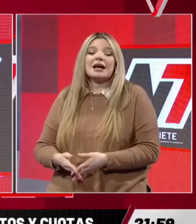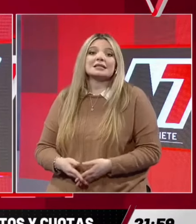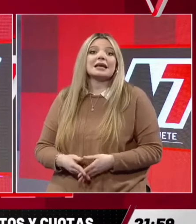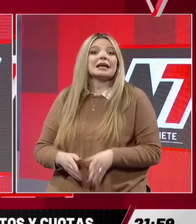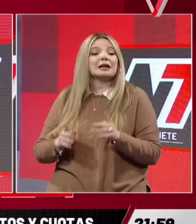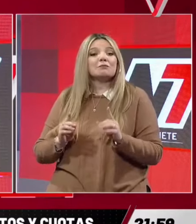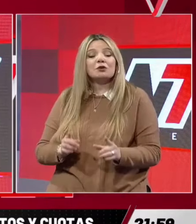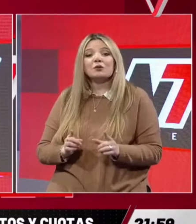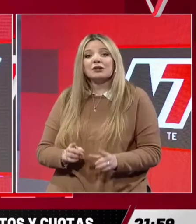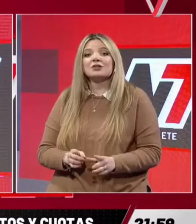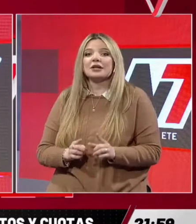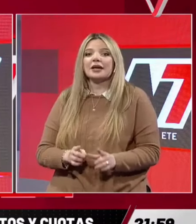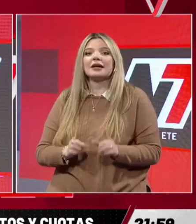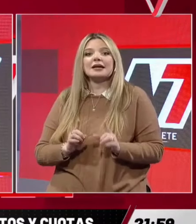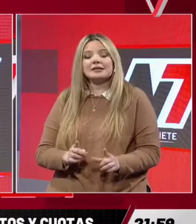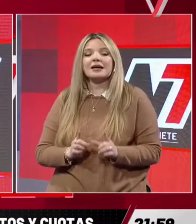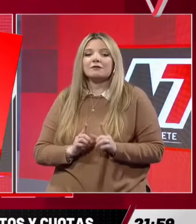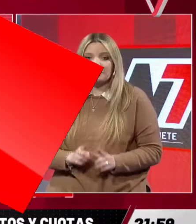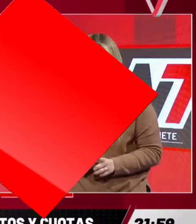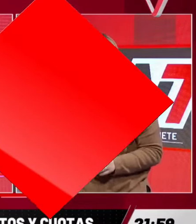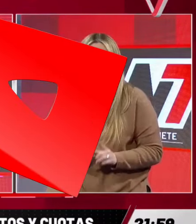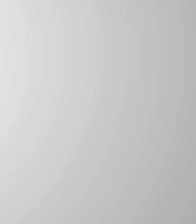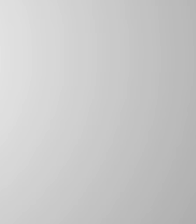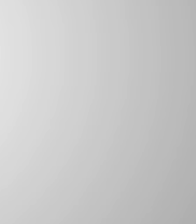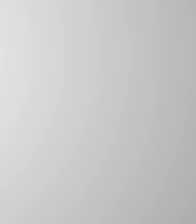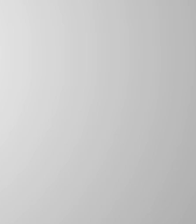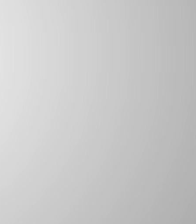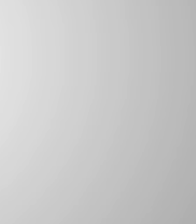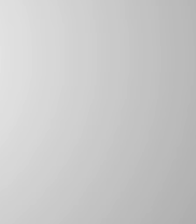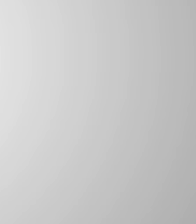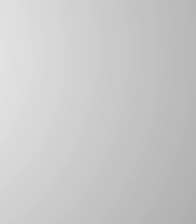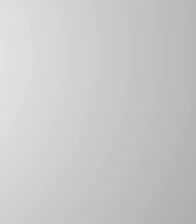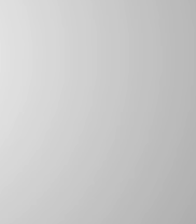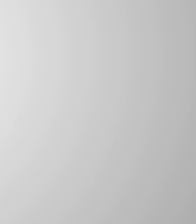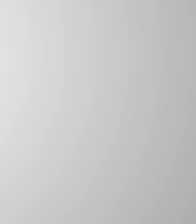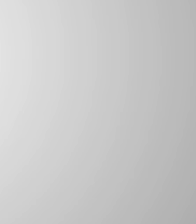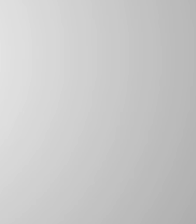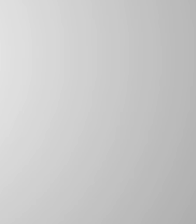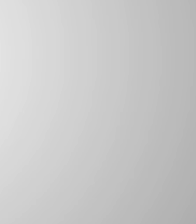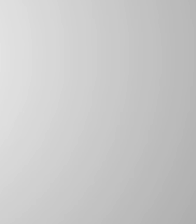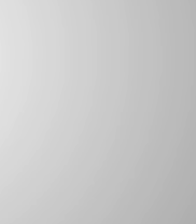descuento más así que está muy bueno chequear esa información antes de comprar